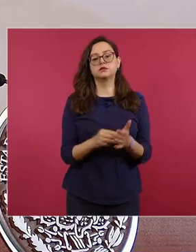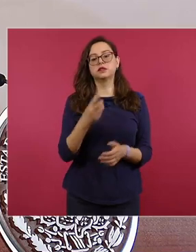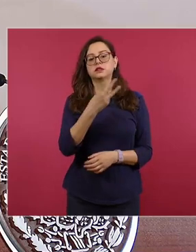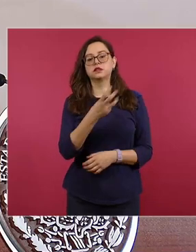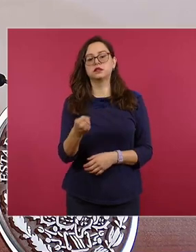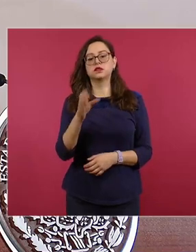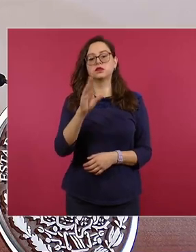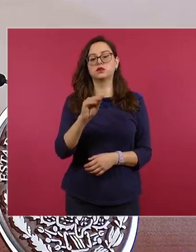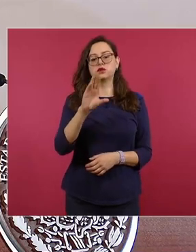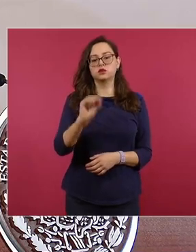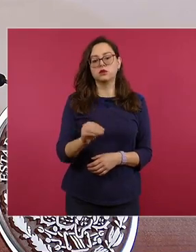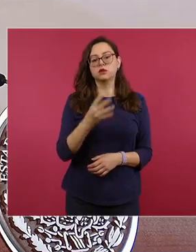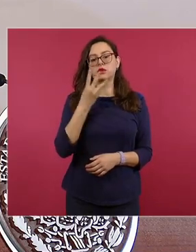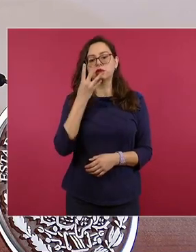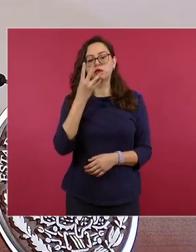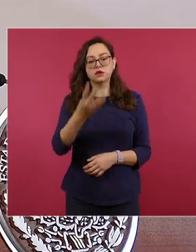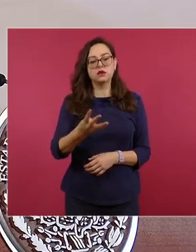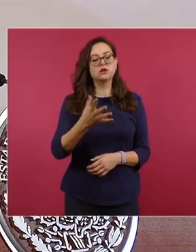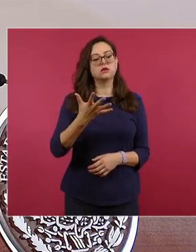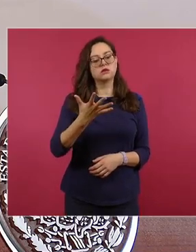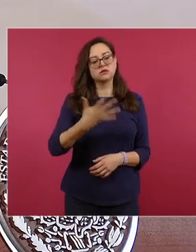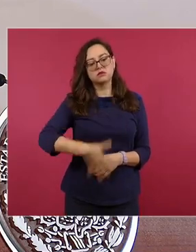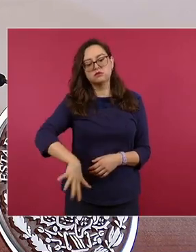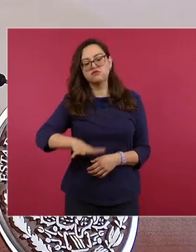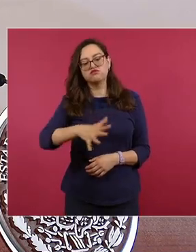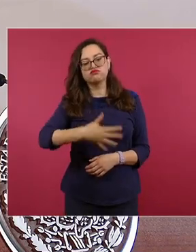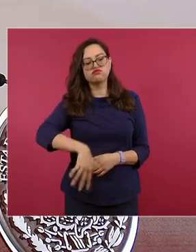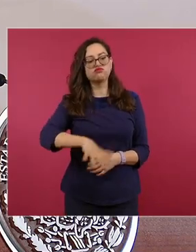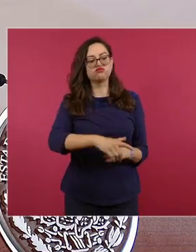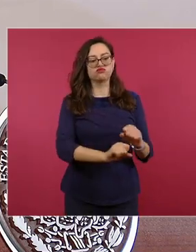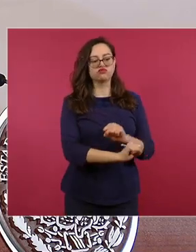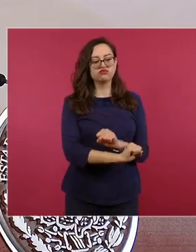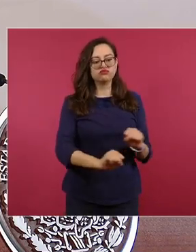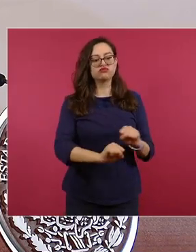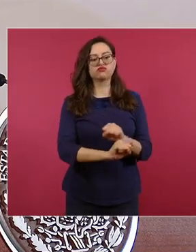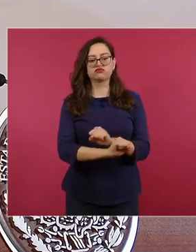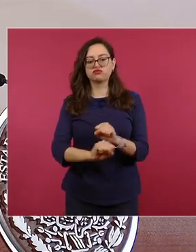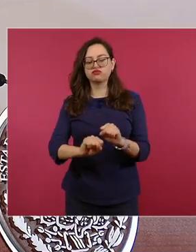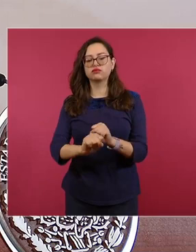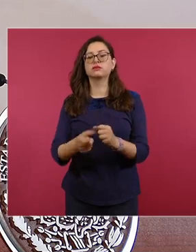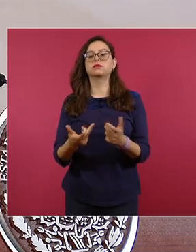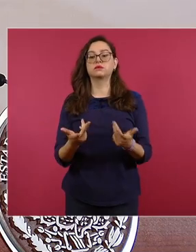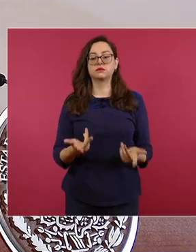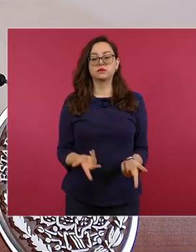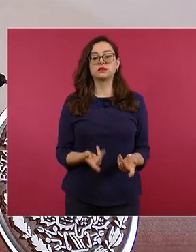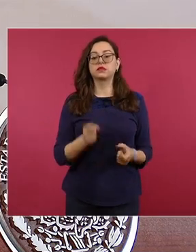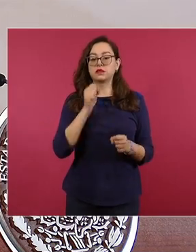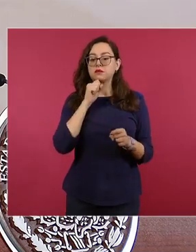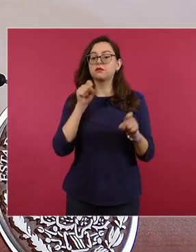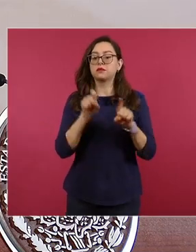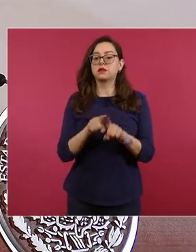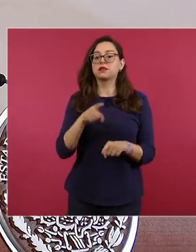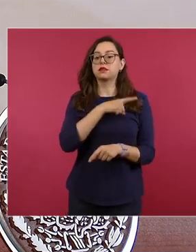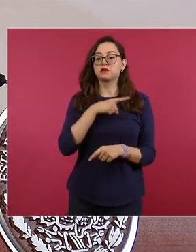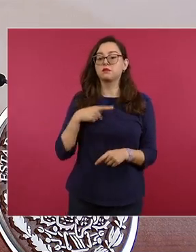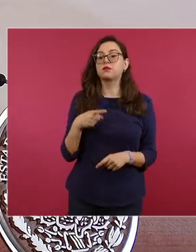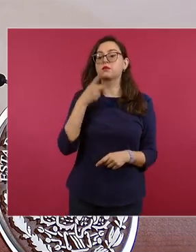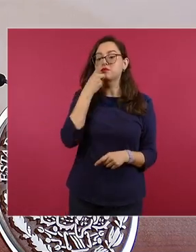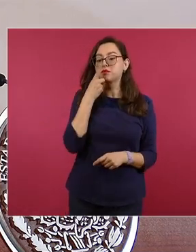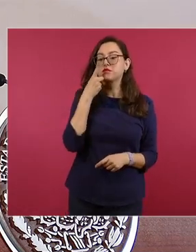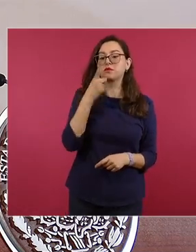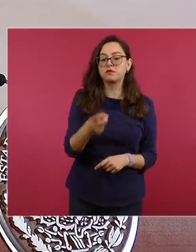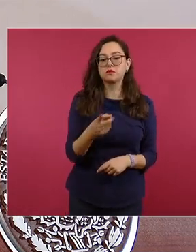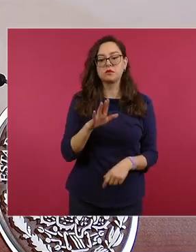6.394 patrones de búsqueda de explosivos y fuentes radiactivas. Es de resaltar que se intensificaron